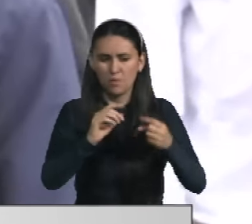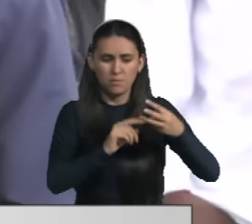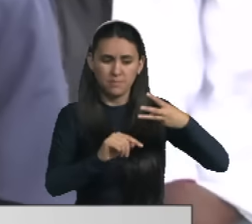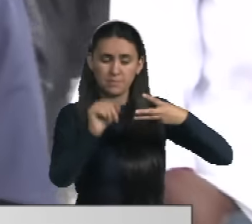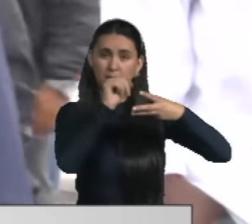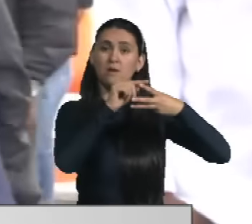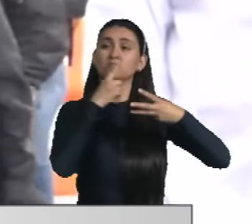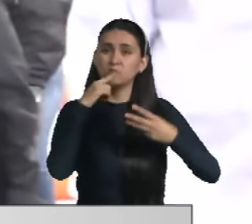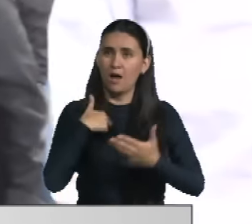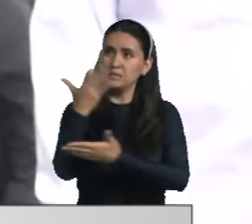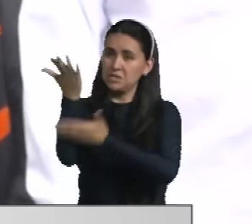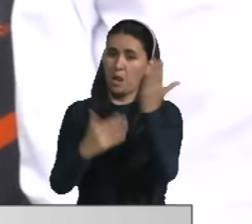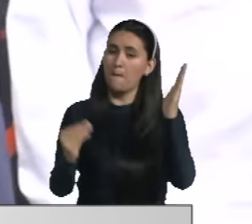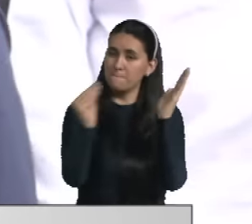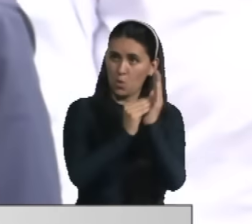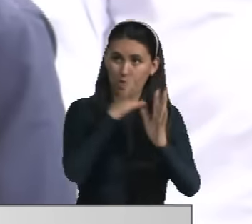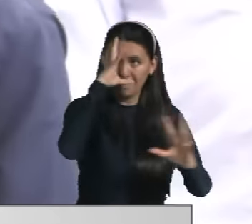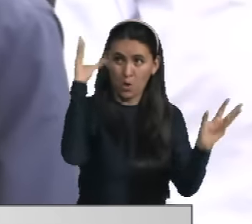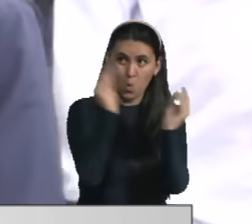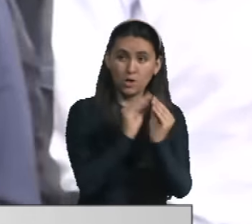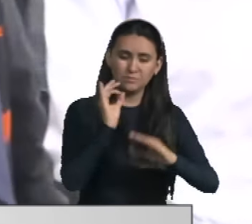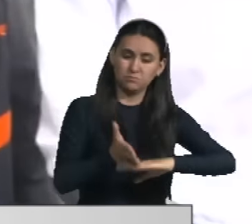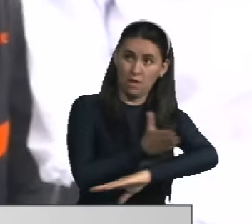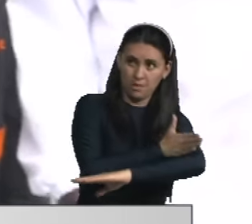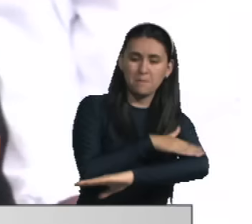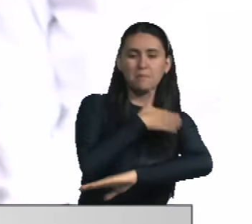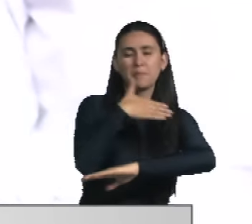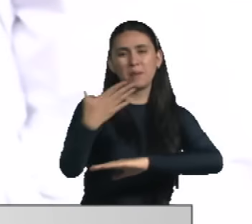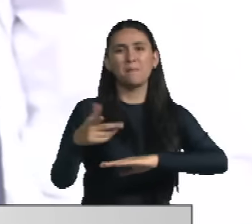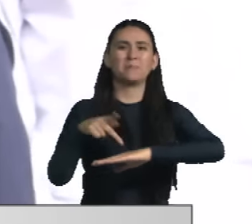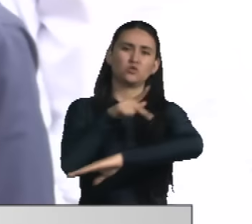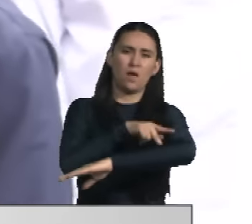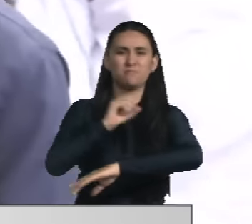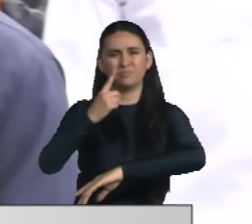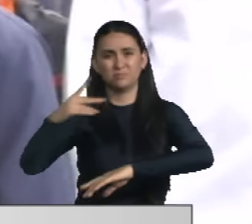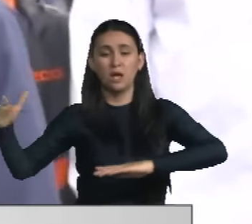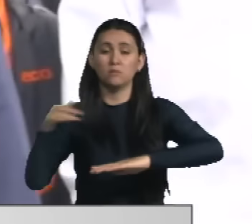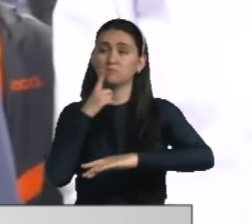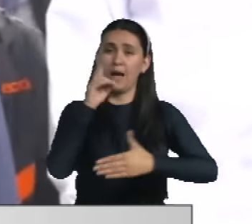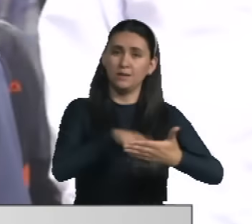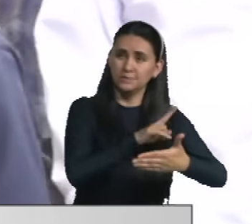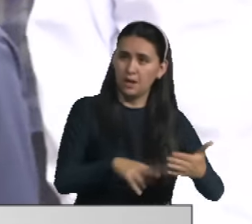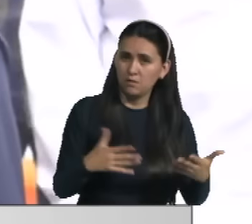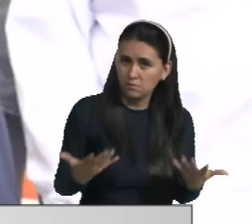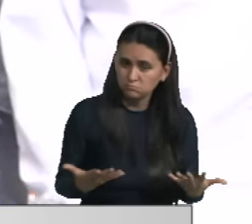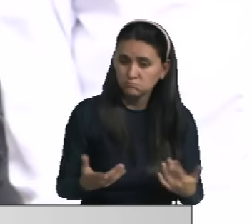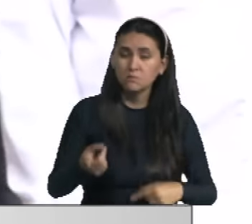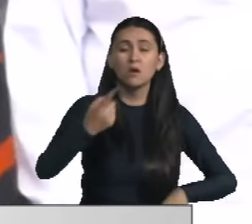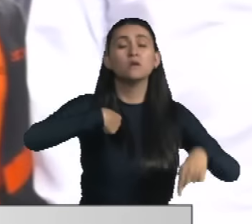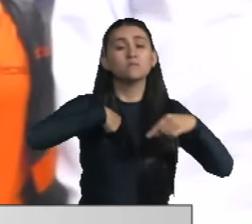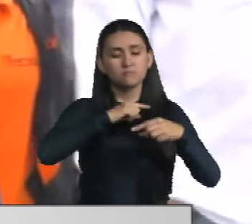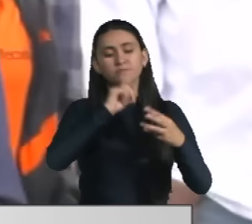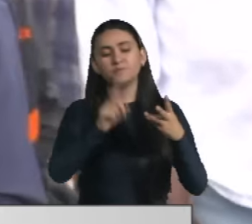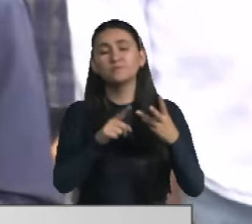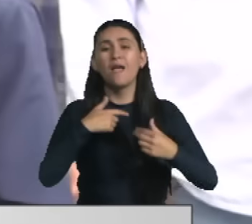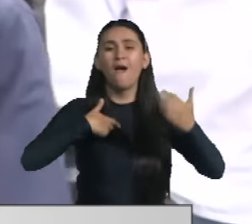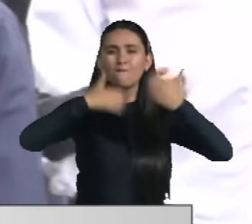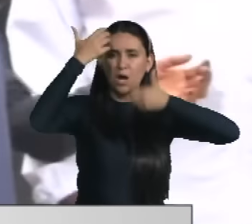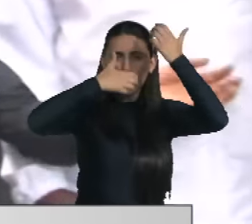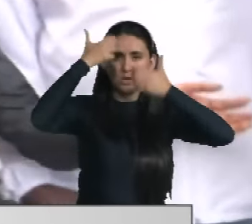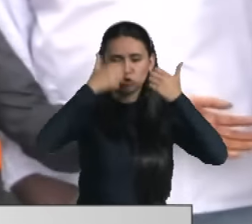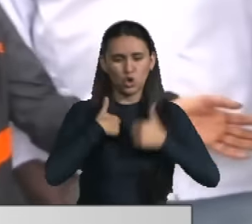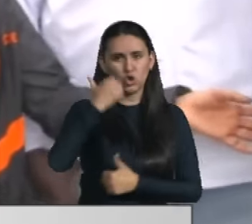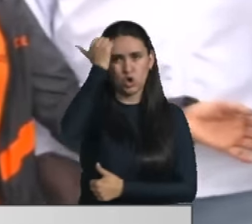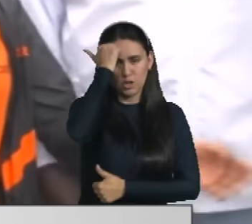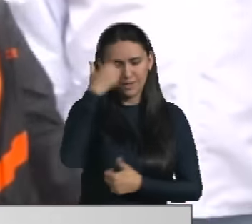derecho fundamental. La otra situación también con relación a la evaluación docente, nosotros nos evalúan por el desempeño en